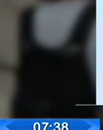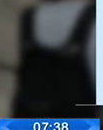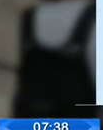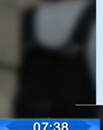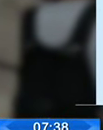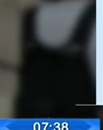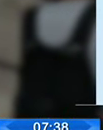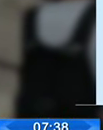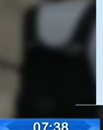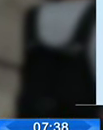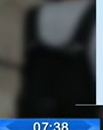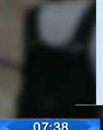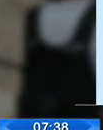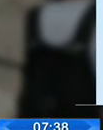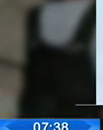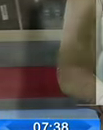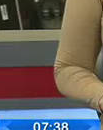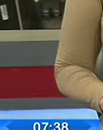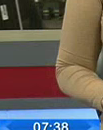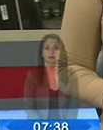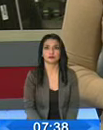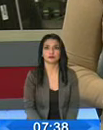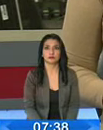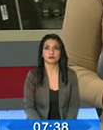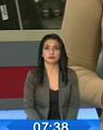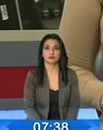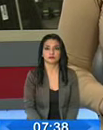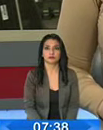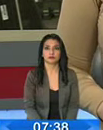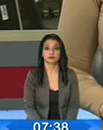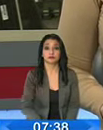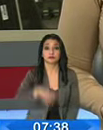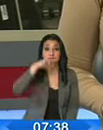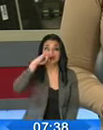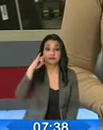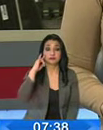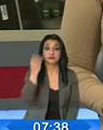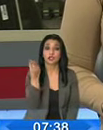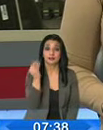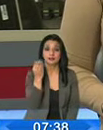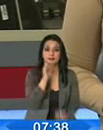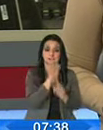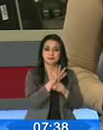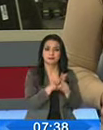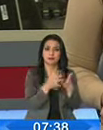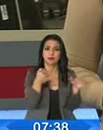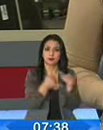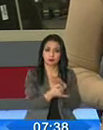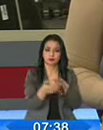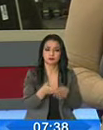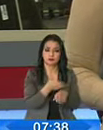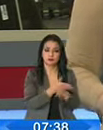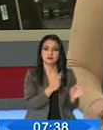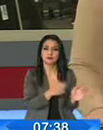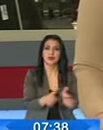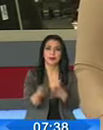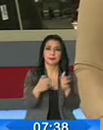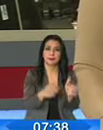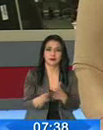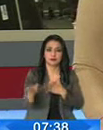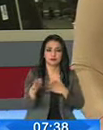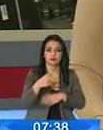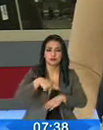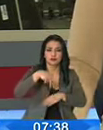Informó Fernando Medina. Niños y adolescentes víctimas de violaciones sexuales reciben terapias lúdicas junto a profesionales